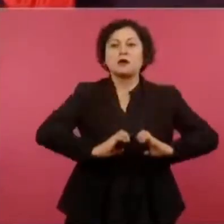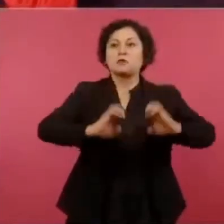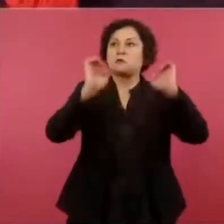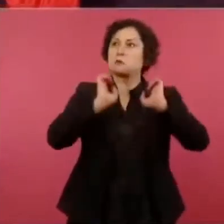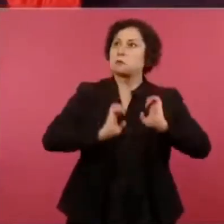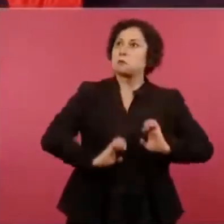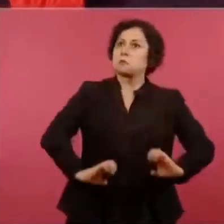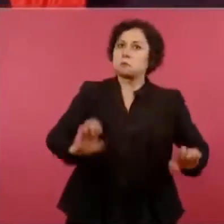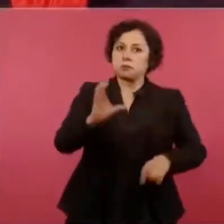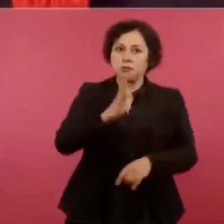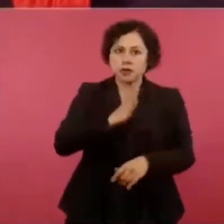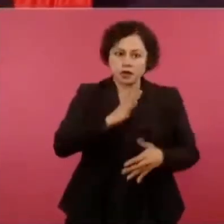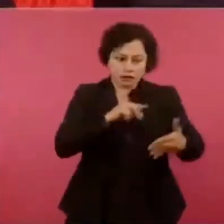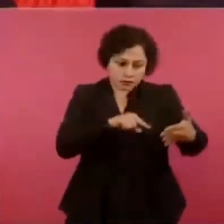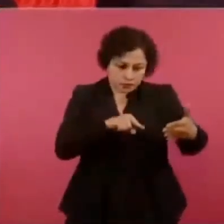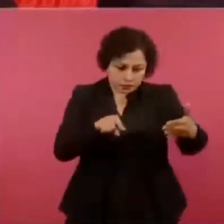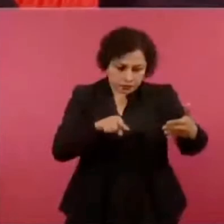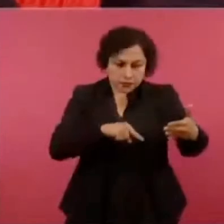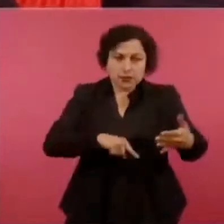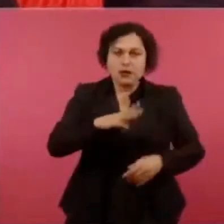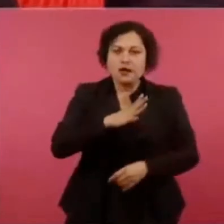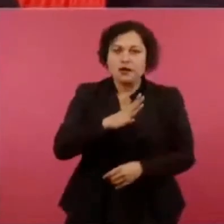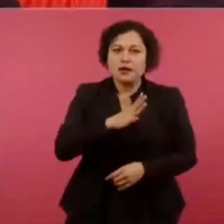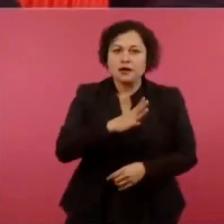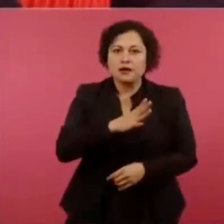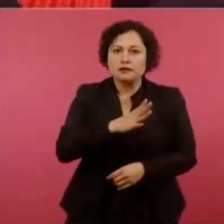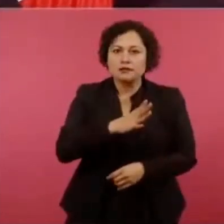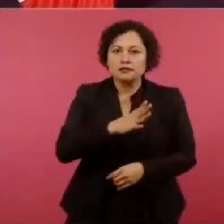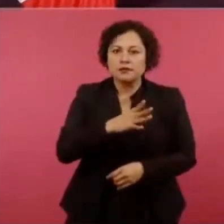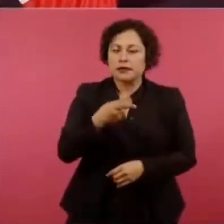Y no puede un maestro